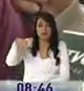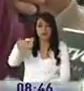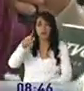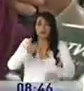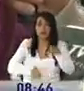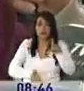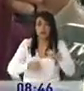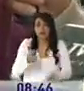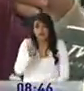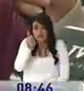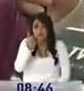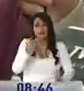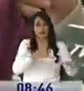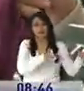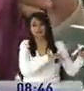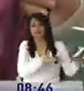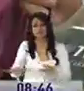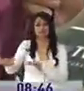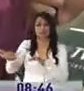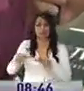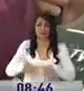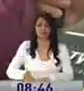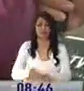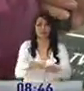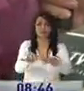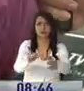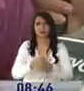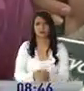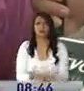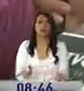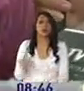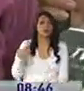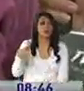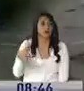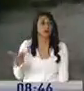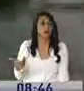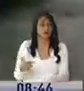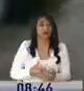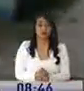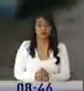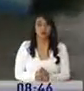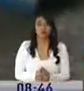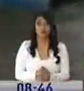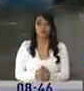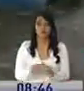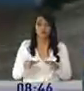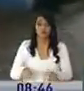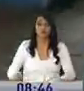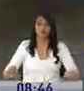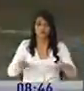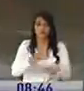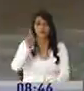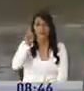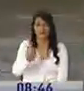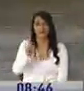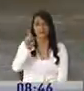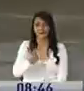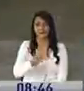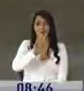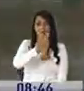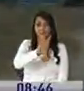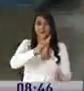cuestión de minutos y se va a ir todo el camino y por dónde vamos a pasar en este sector fue necesaria la evacuación de dos